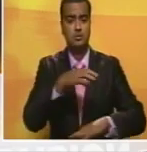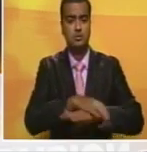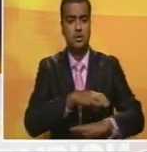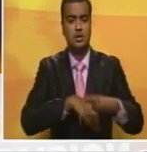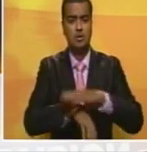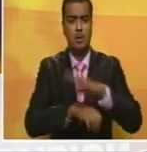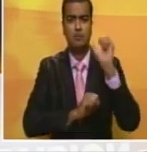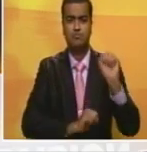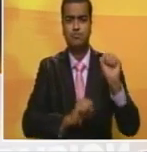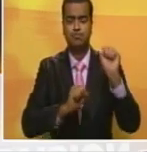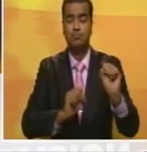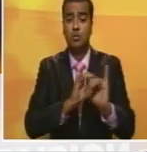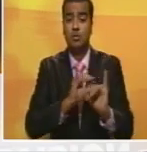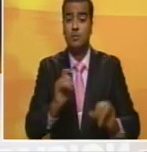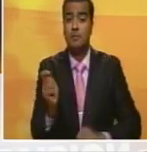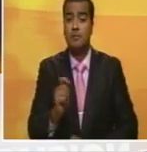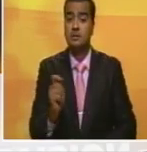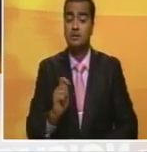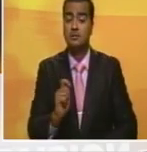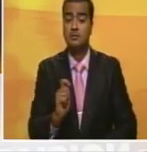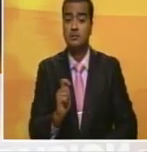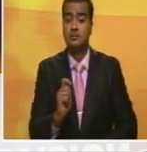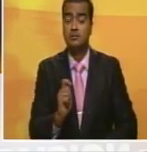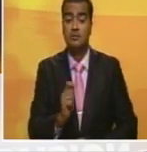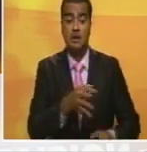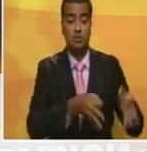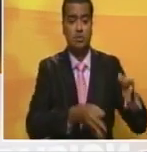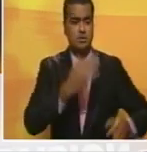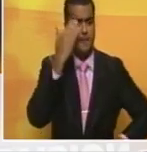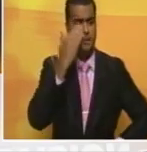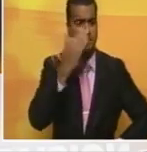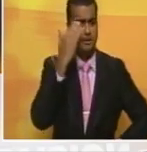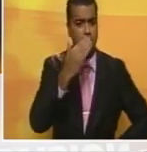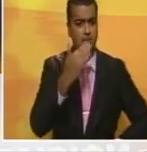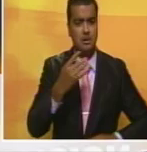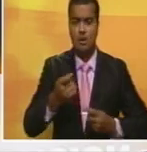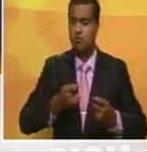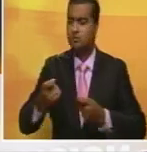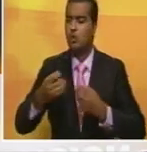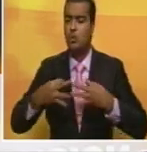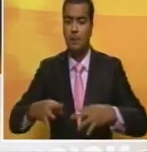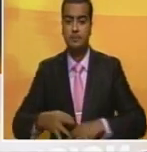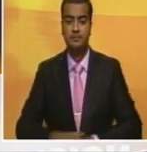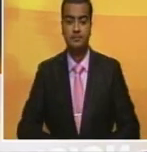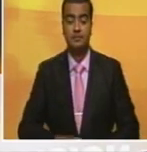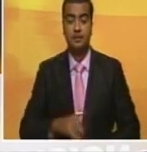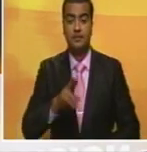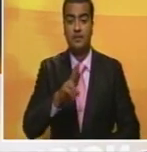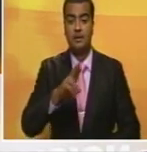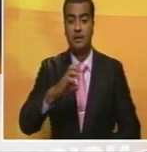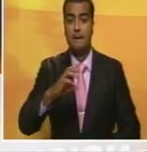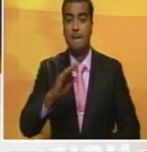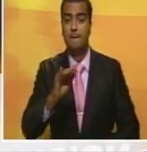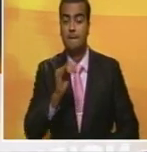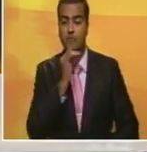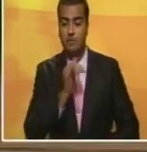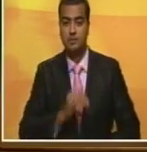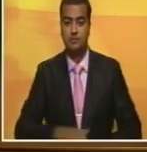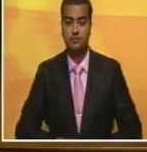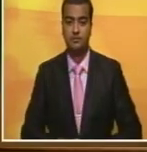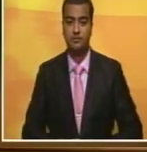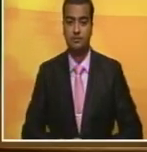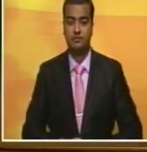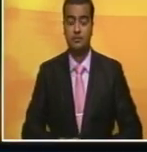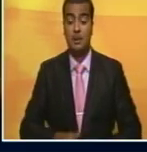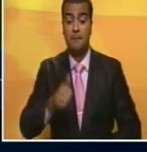en las protestas de los últimos meses pasen de la justicia militar a la ordinaria. Rafael Aníbal Camacho nos tiene la información.